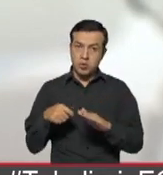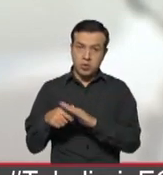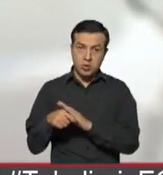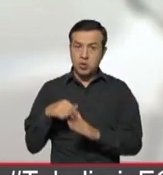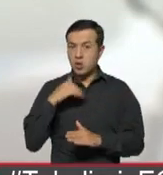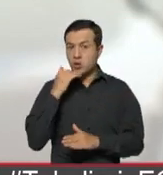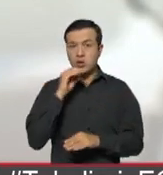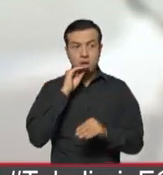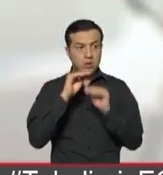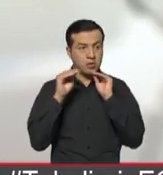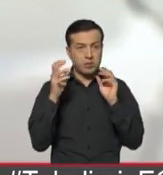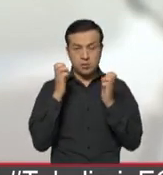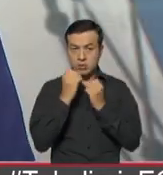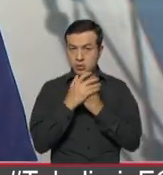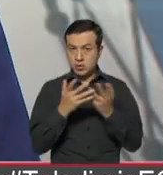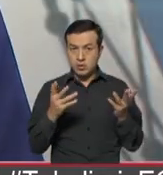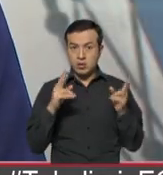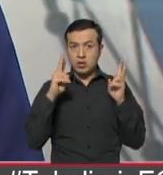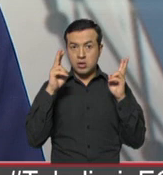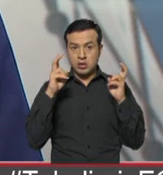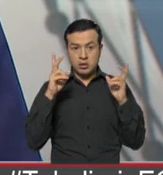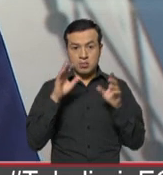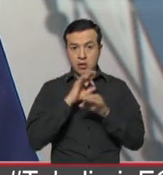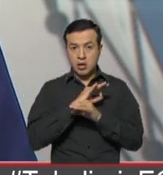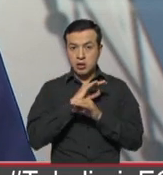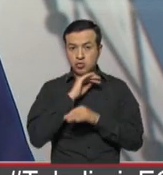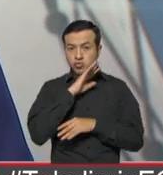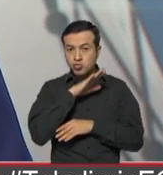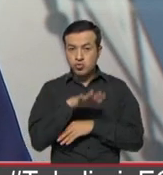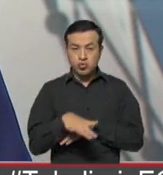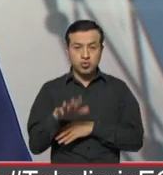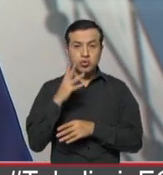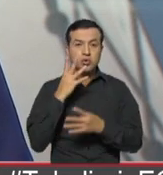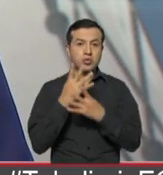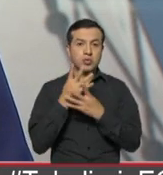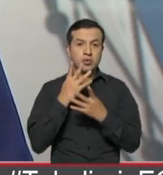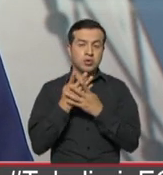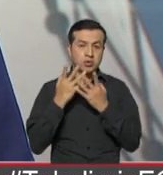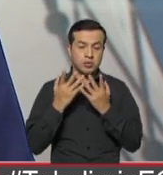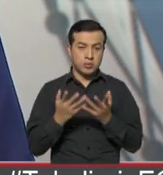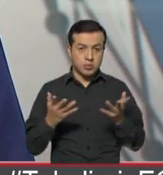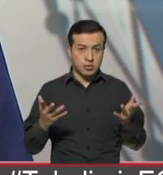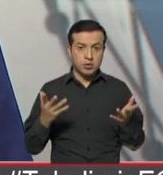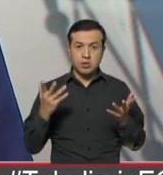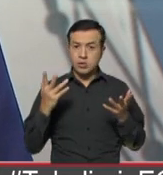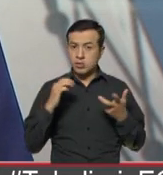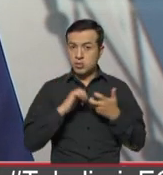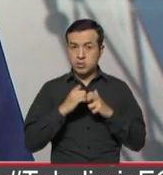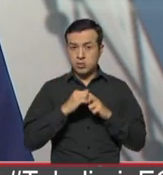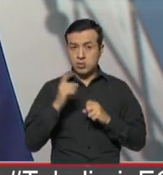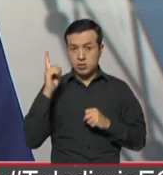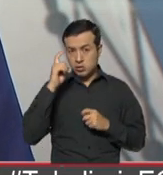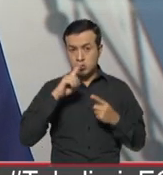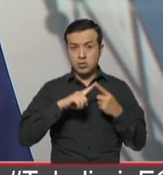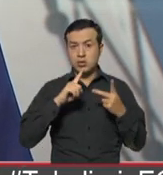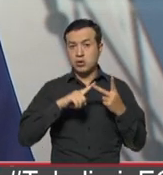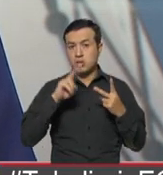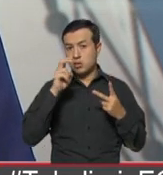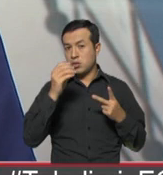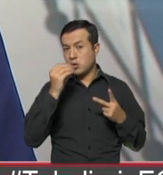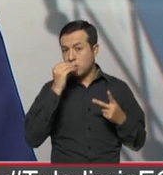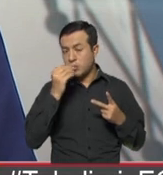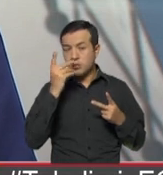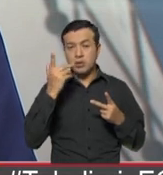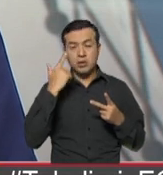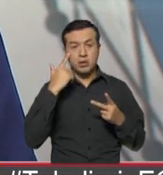de mensaje que se intenta enviar, ¿no? El tema de la salubridad, por ejemplo, en los centros penitenciarios del país, sigue siendo un problema. El tema de la alimentación,